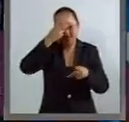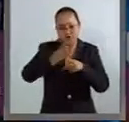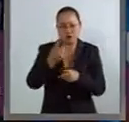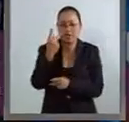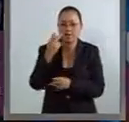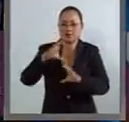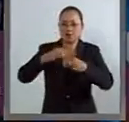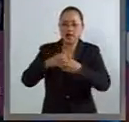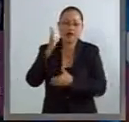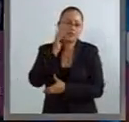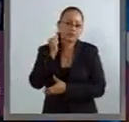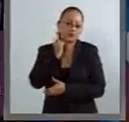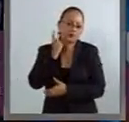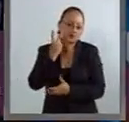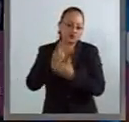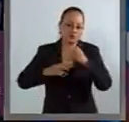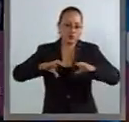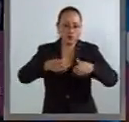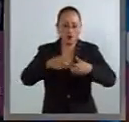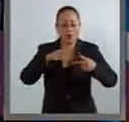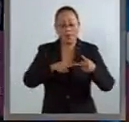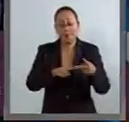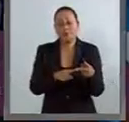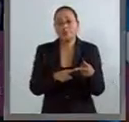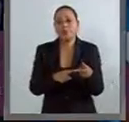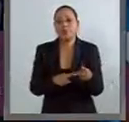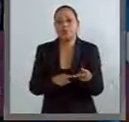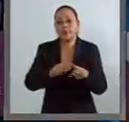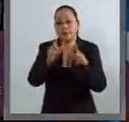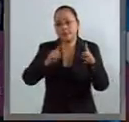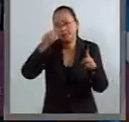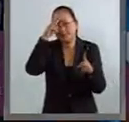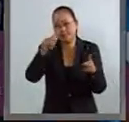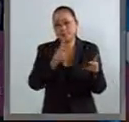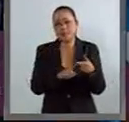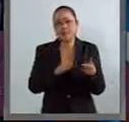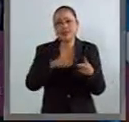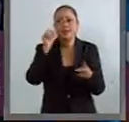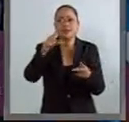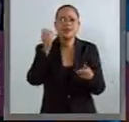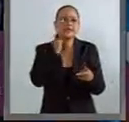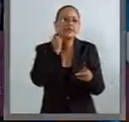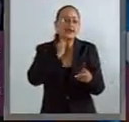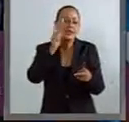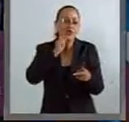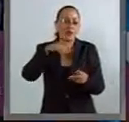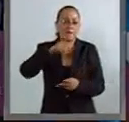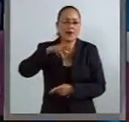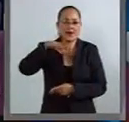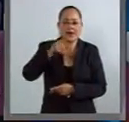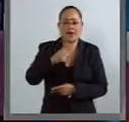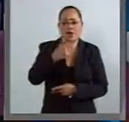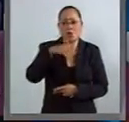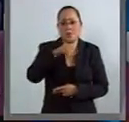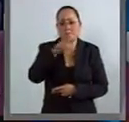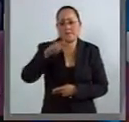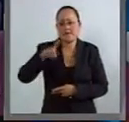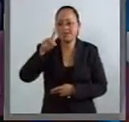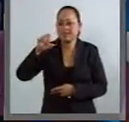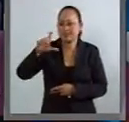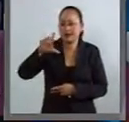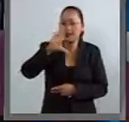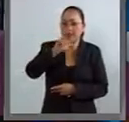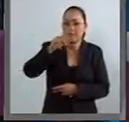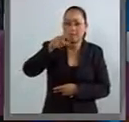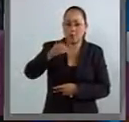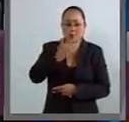canal de televisión del Congreso General de los Estados Unidos Mexicanos, la senadora Mariana Gómez del Campo, vicepresidenta